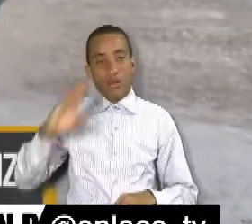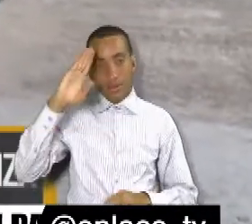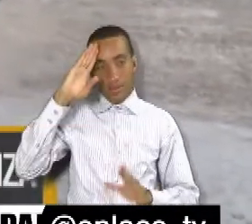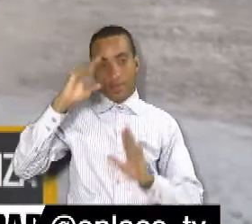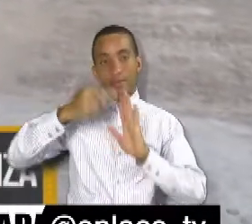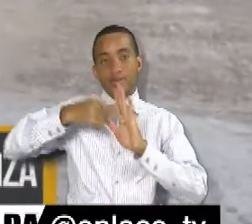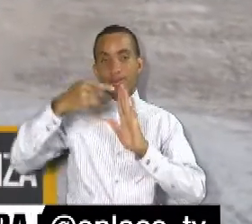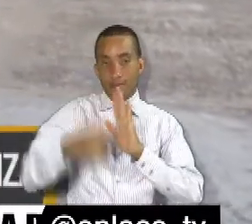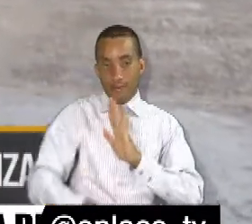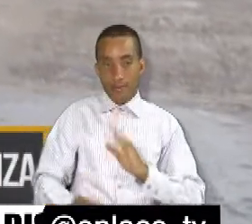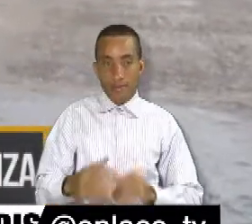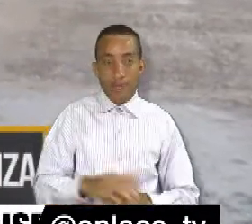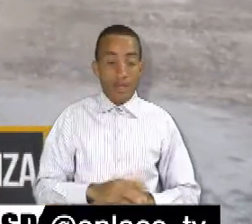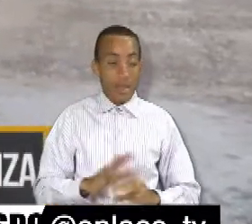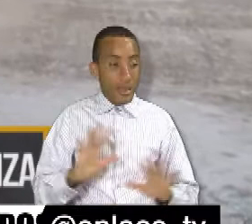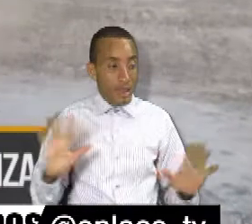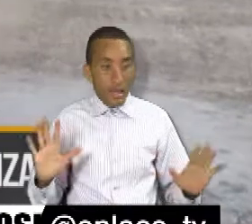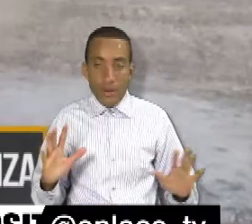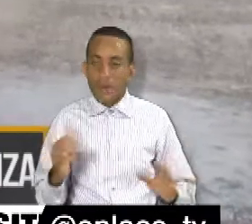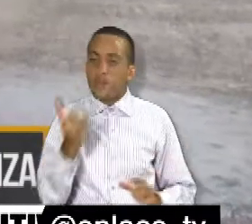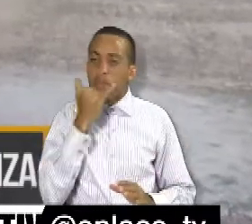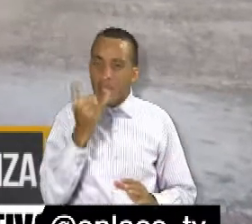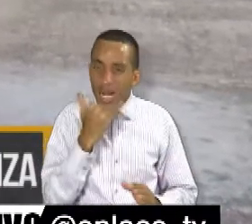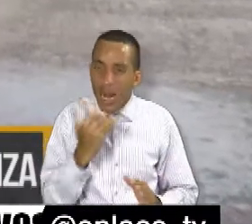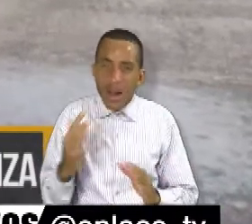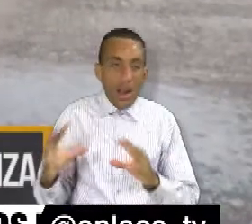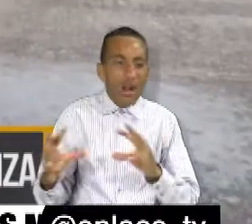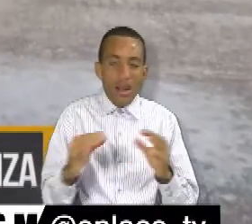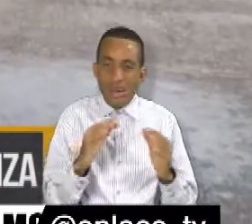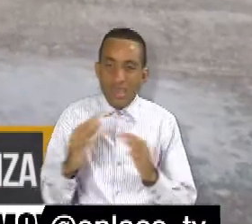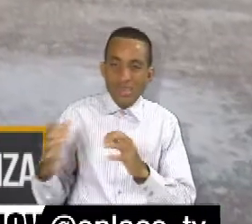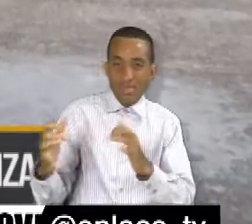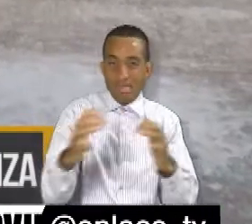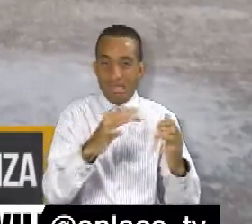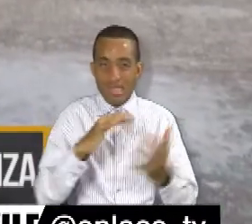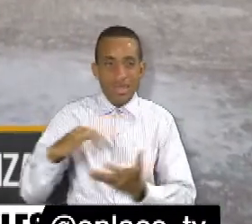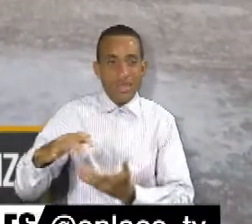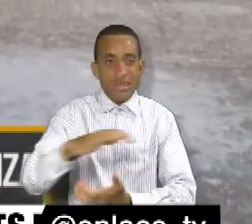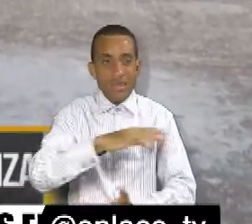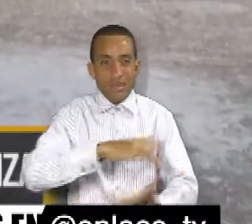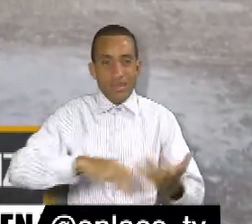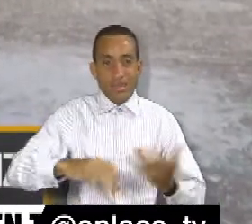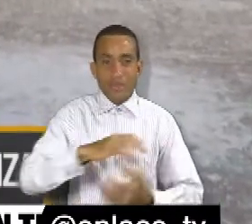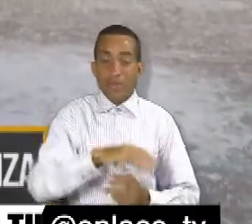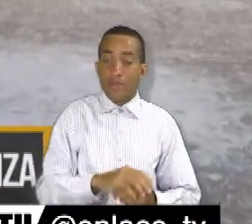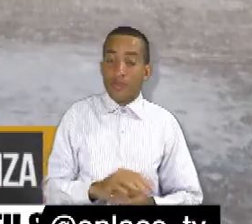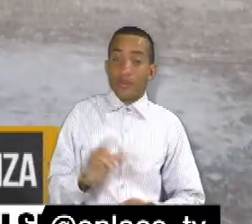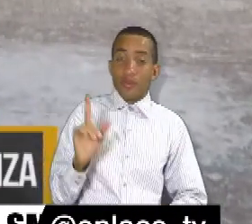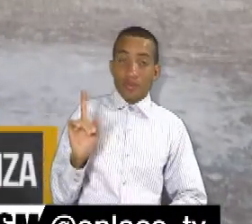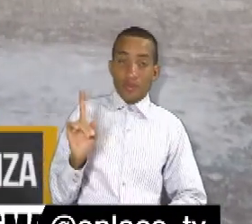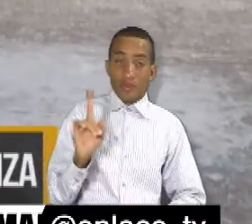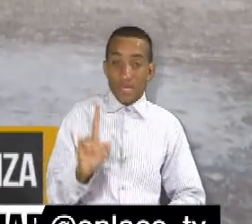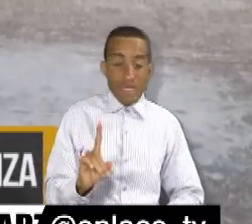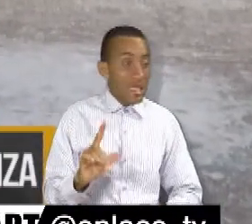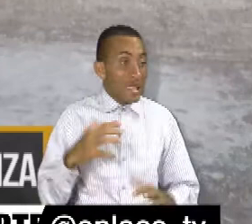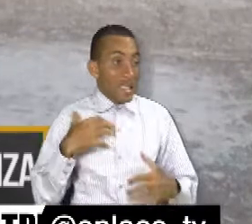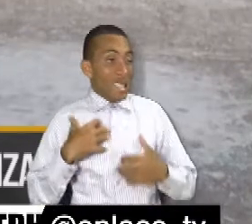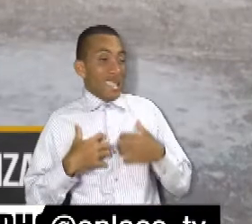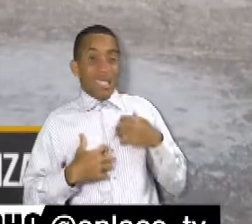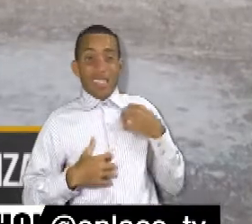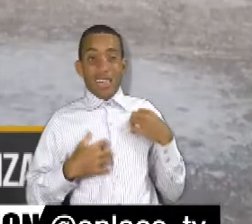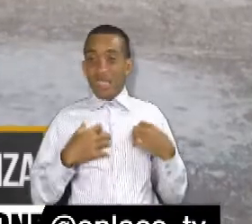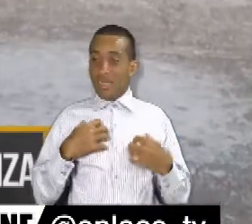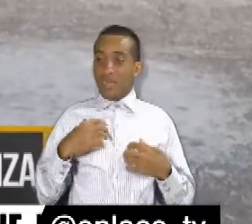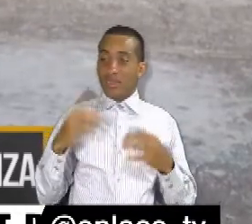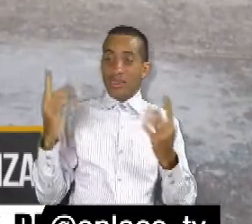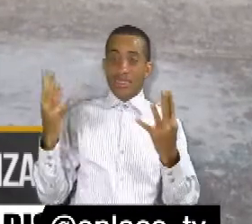lograron saber exactamente qué era lo que estaba pasando. En esta situación, cuando el delincuente delincuente se vio atrapado, por decirlo de